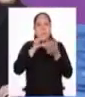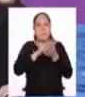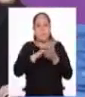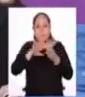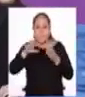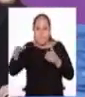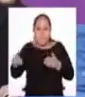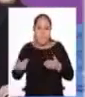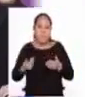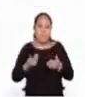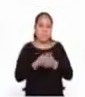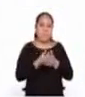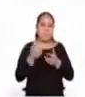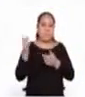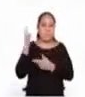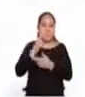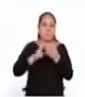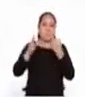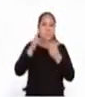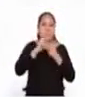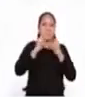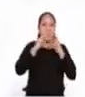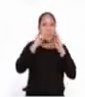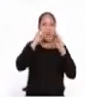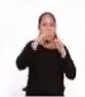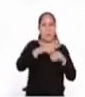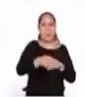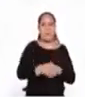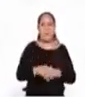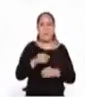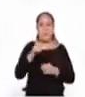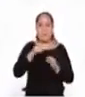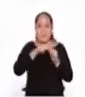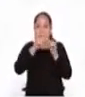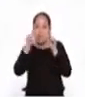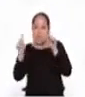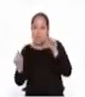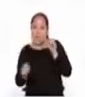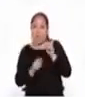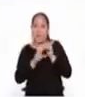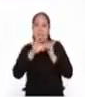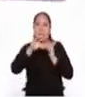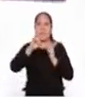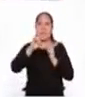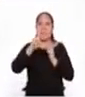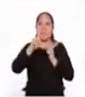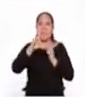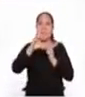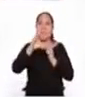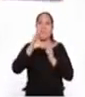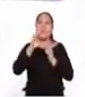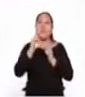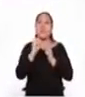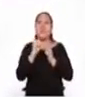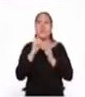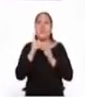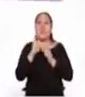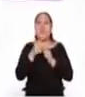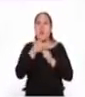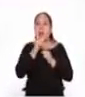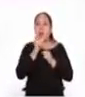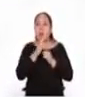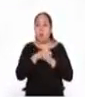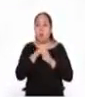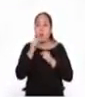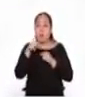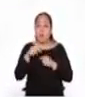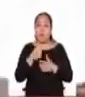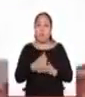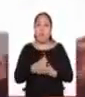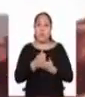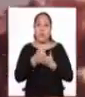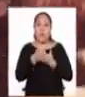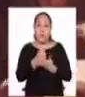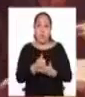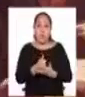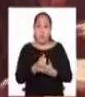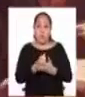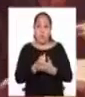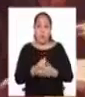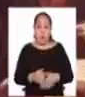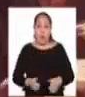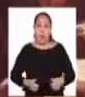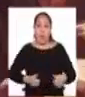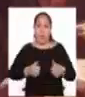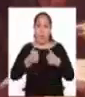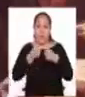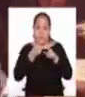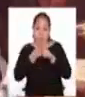los océanos. El ciclo del agua, conocido también como ciclo hidrológico, permite la creación de hábitats para la